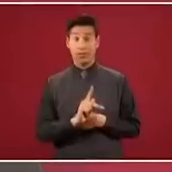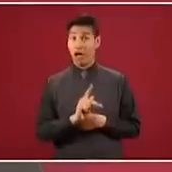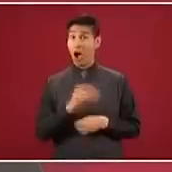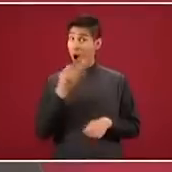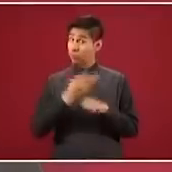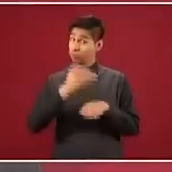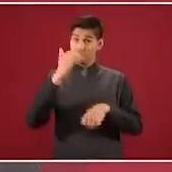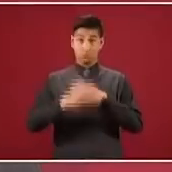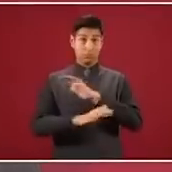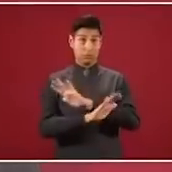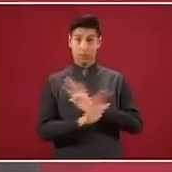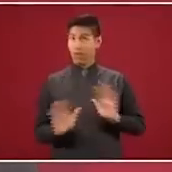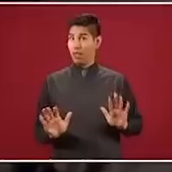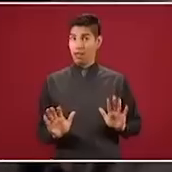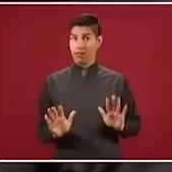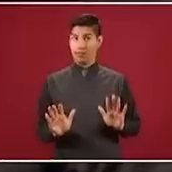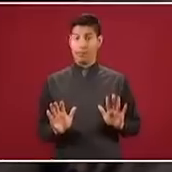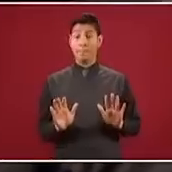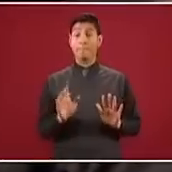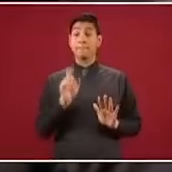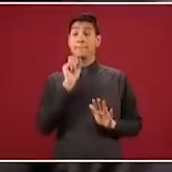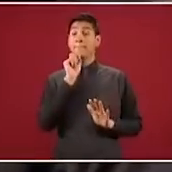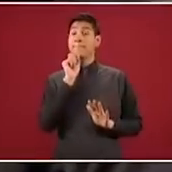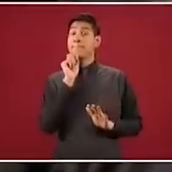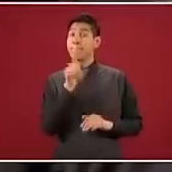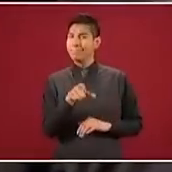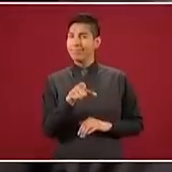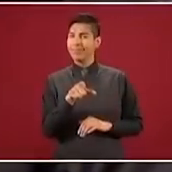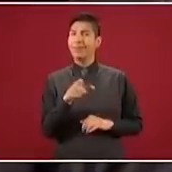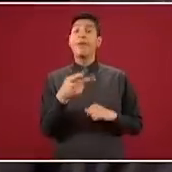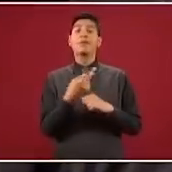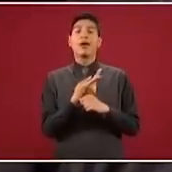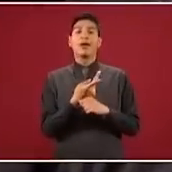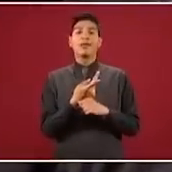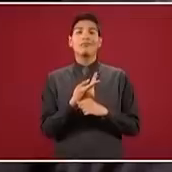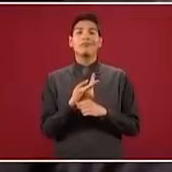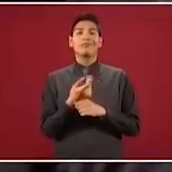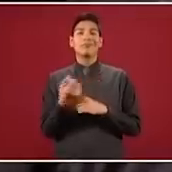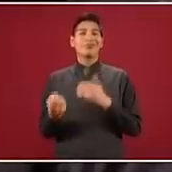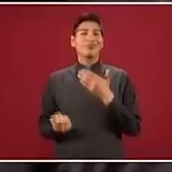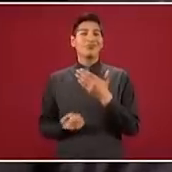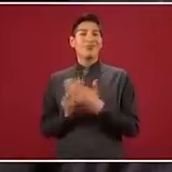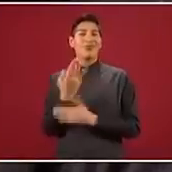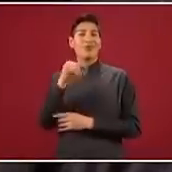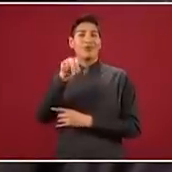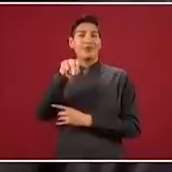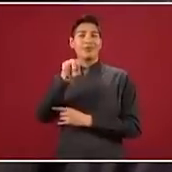termina y se establece este modelo.